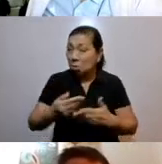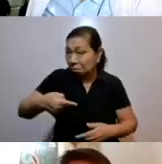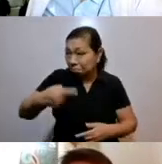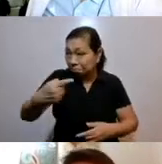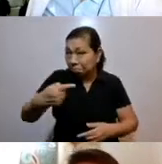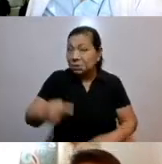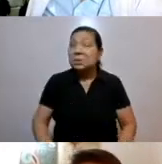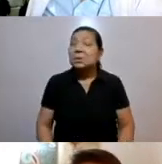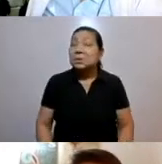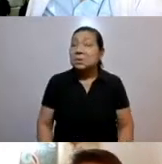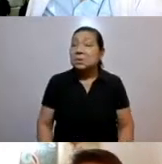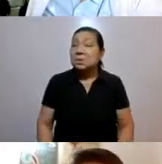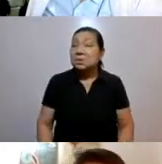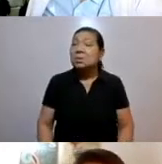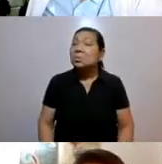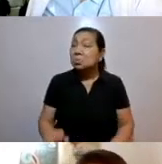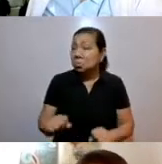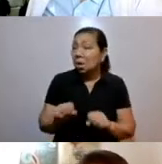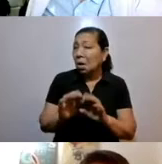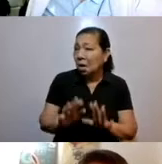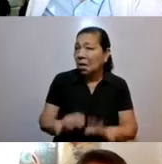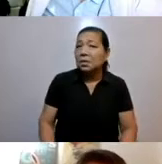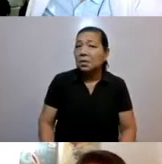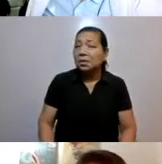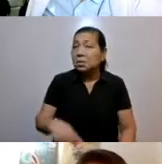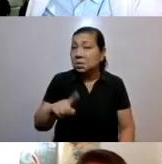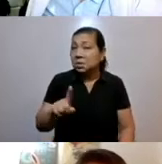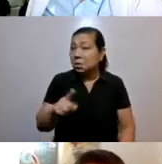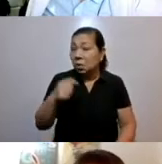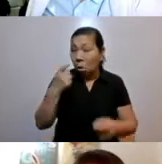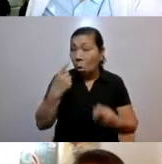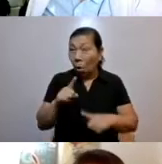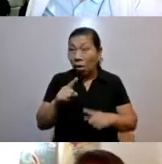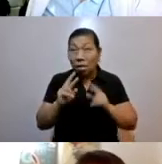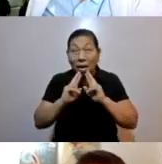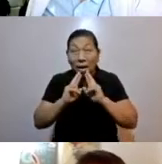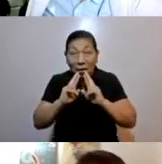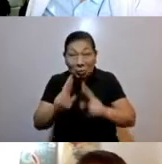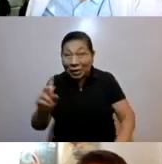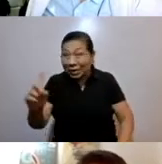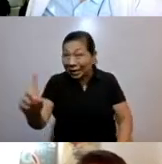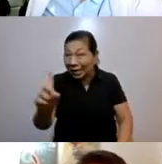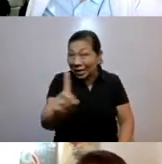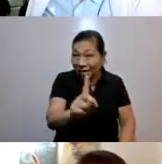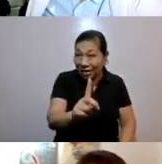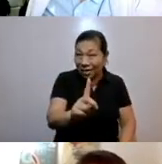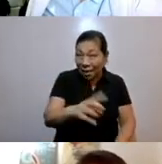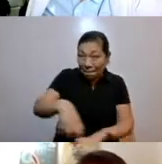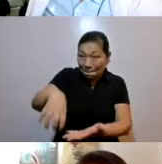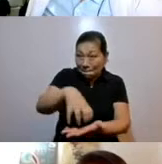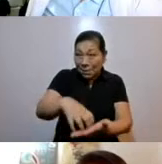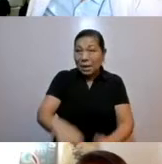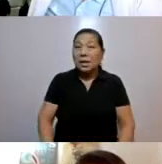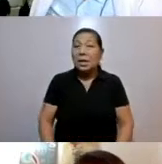¿no? Y claro, el resultado fue sorprendente porque si bien la población